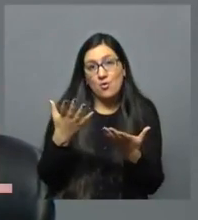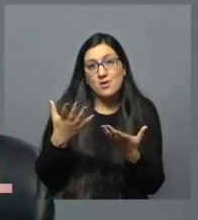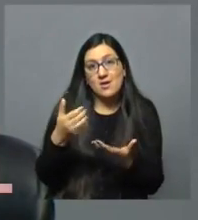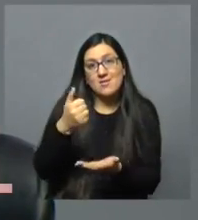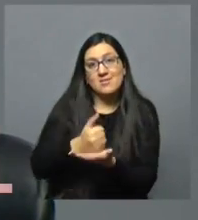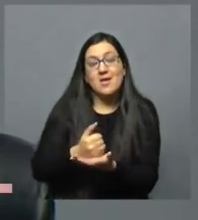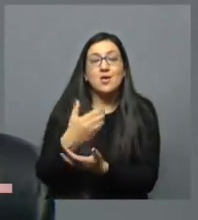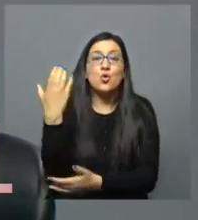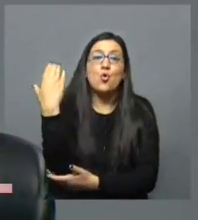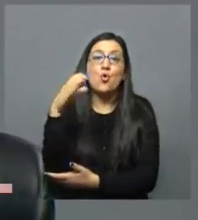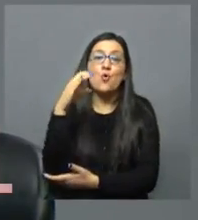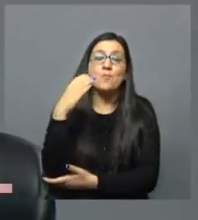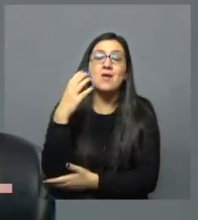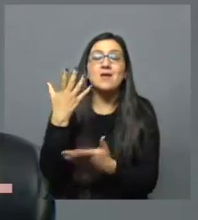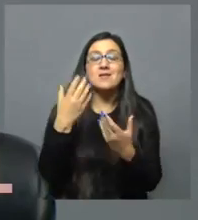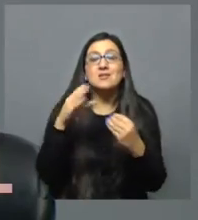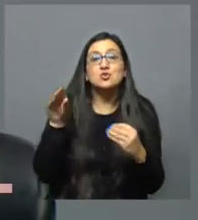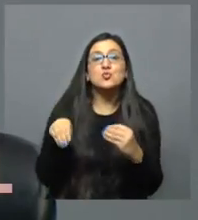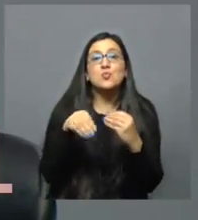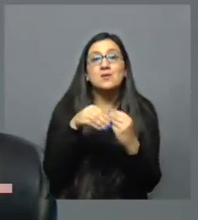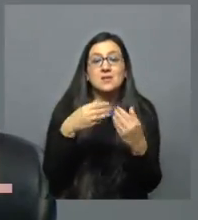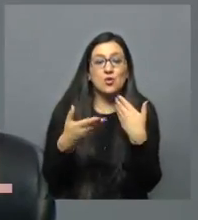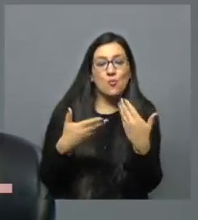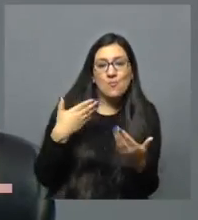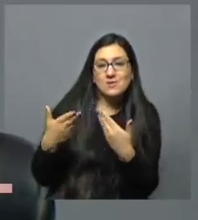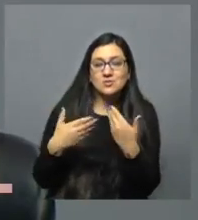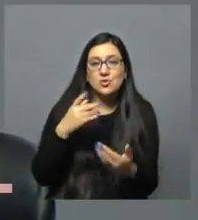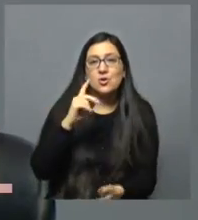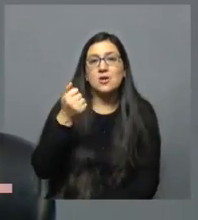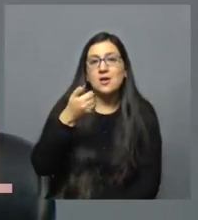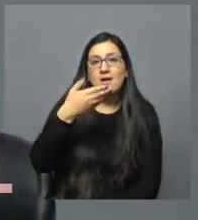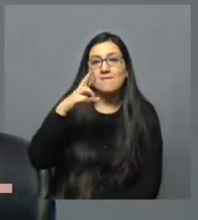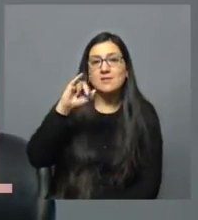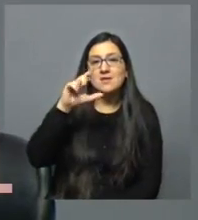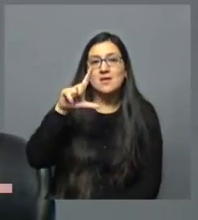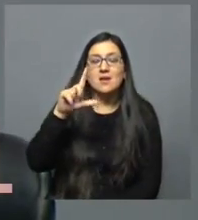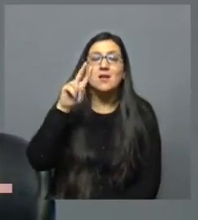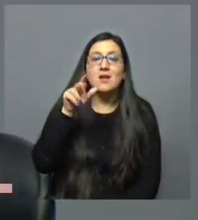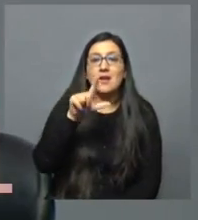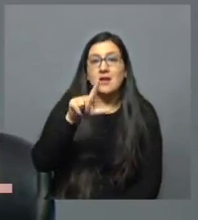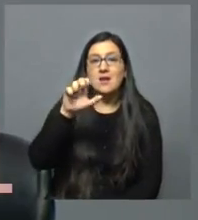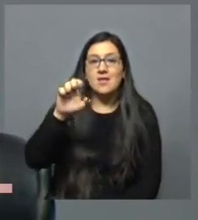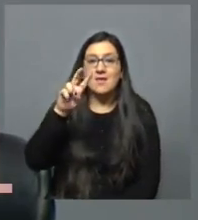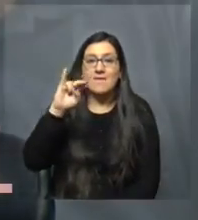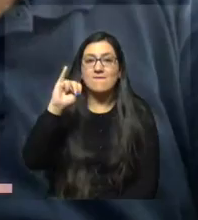quiere sumarse a esta conversación. Estamos hablando de Gabriel Levy, investigador. Bienvenido,